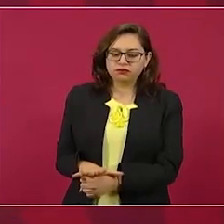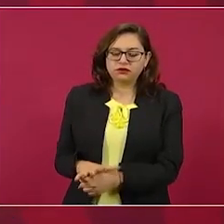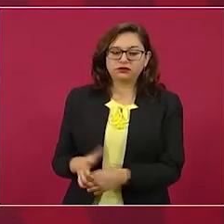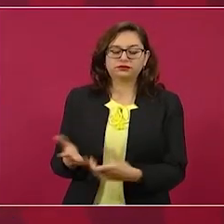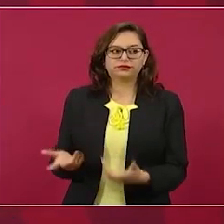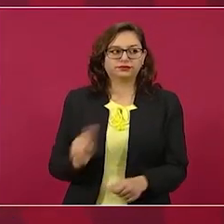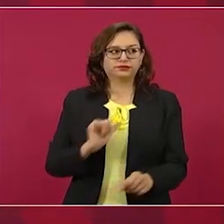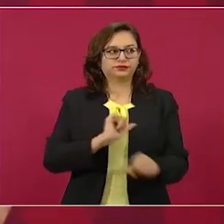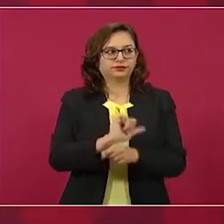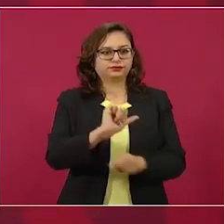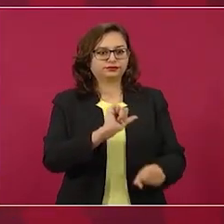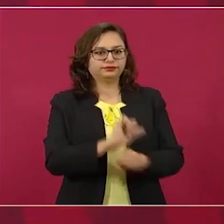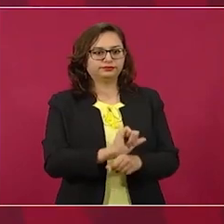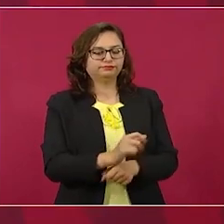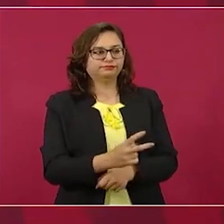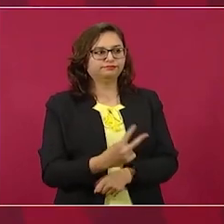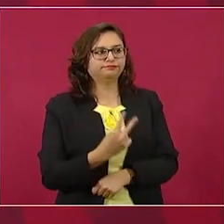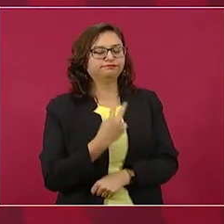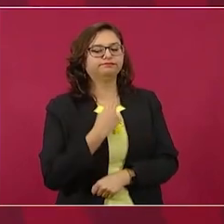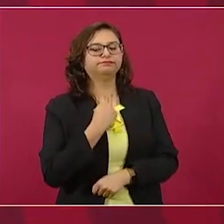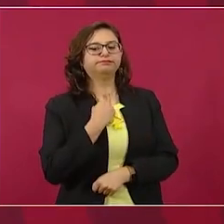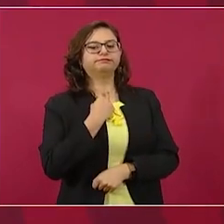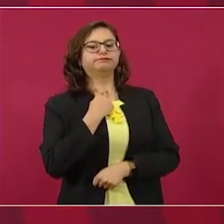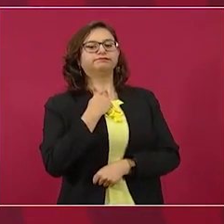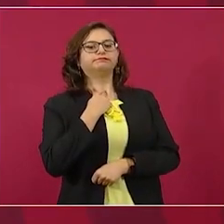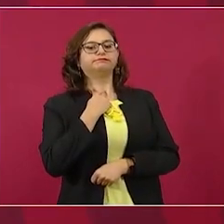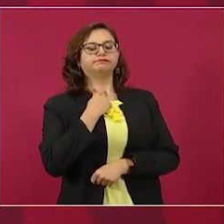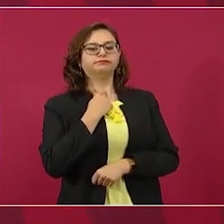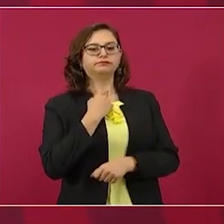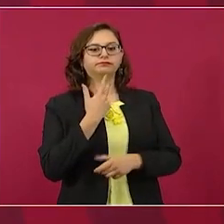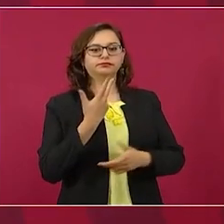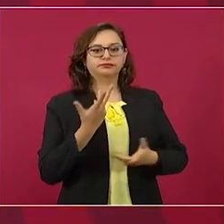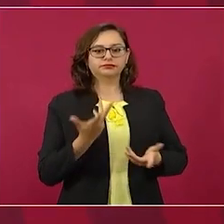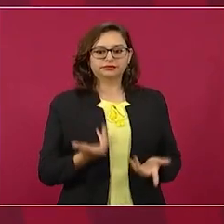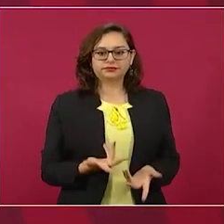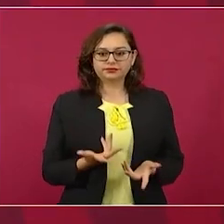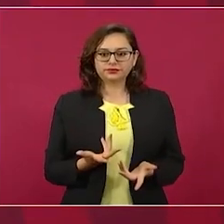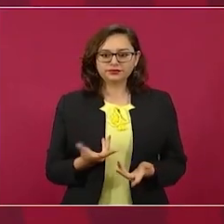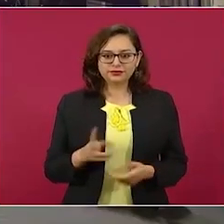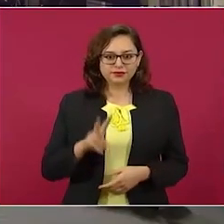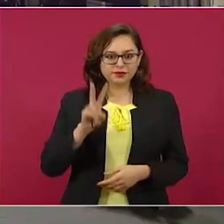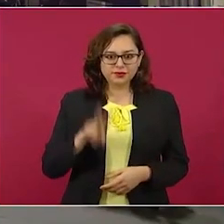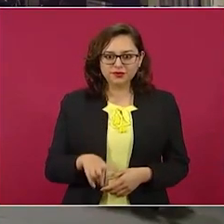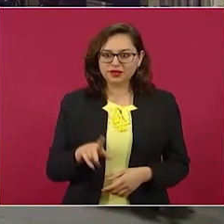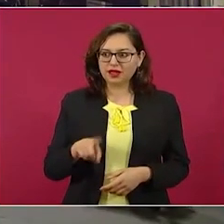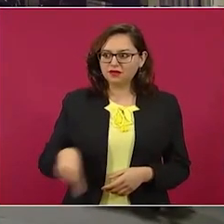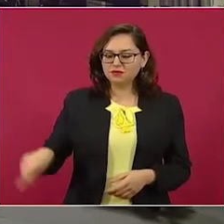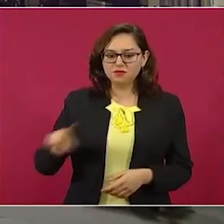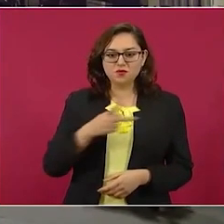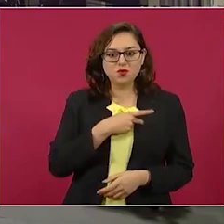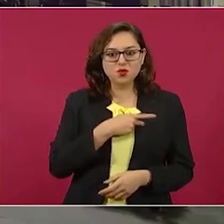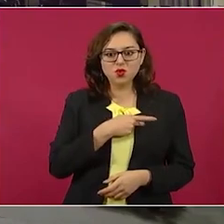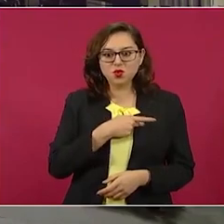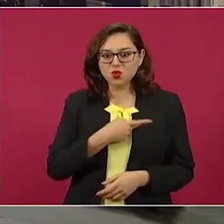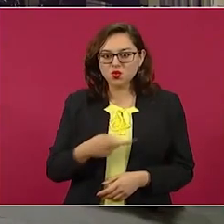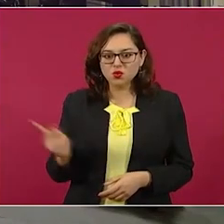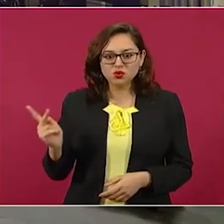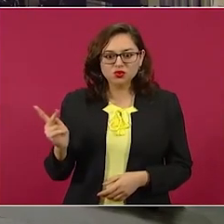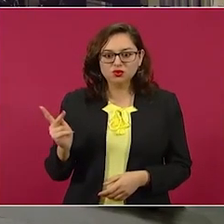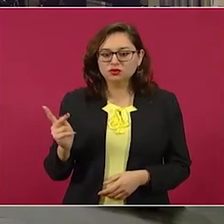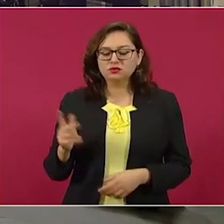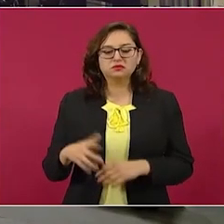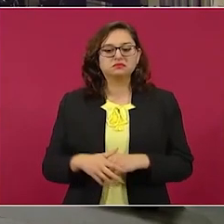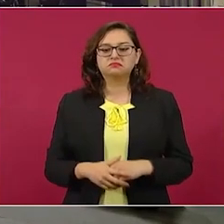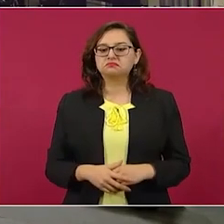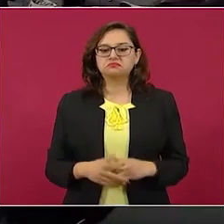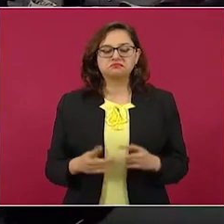al pueblo de Argentina, que vive una situación precaria, le está